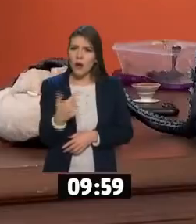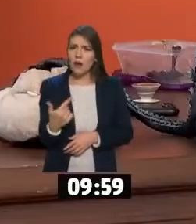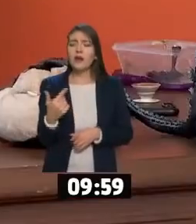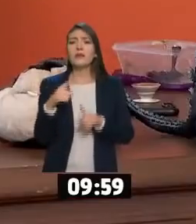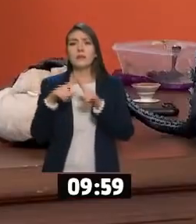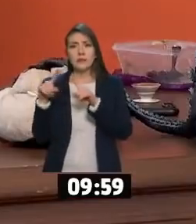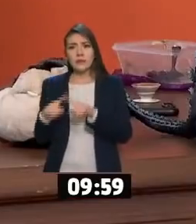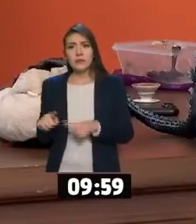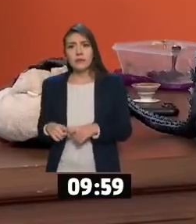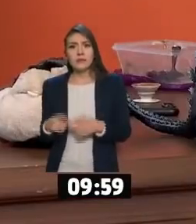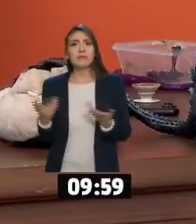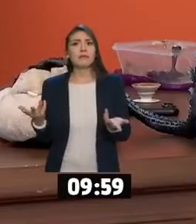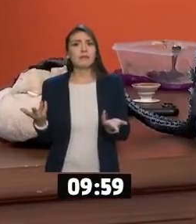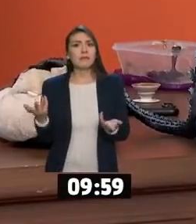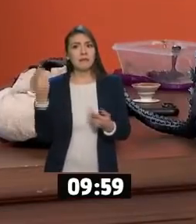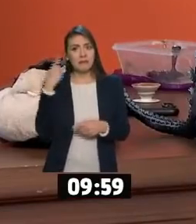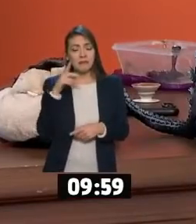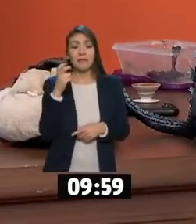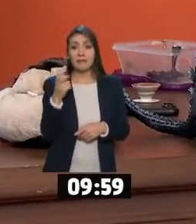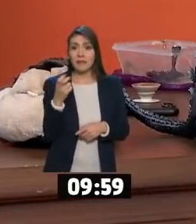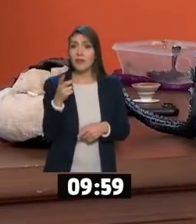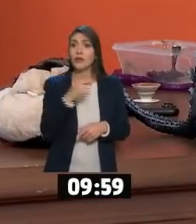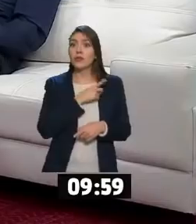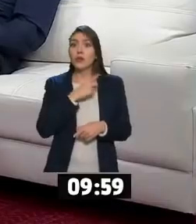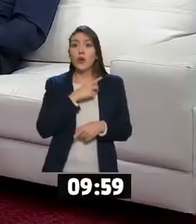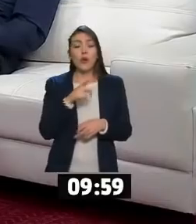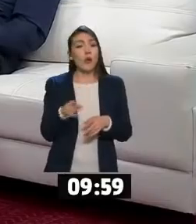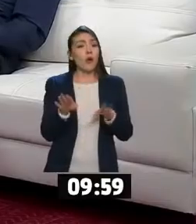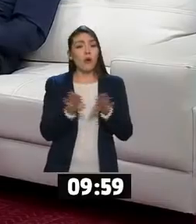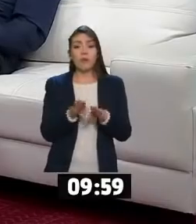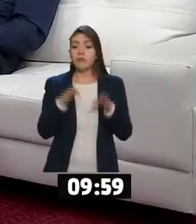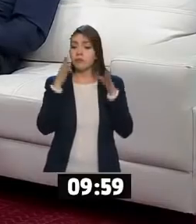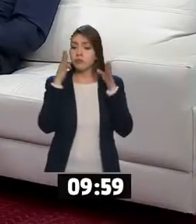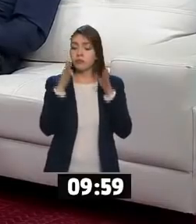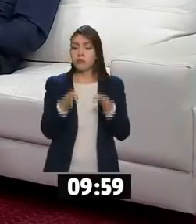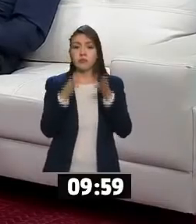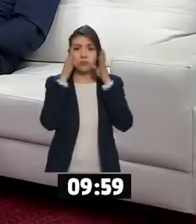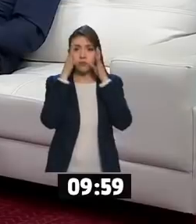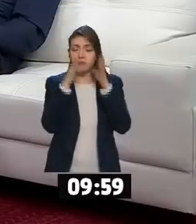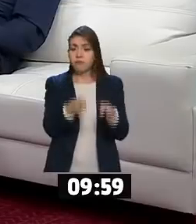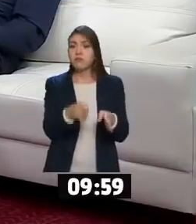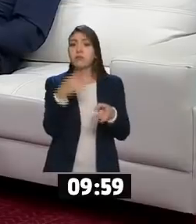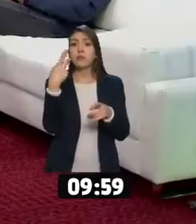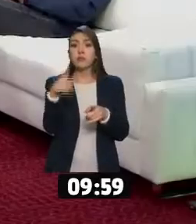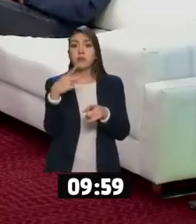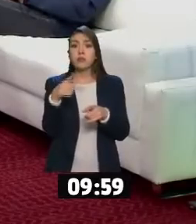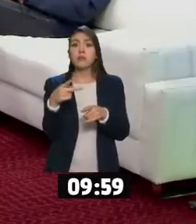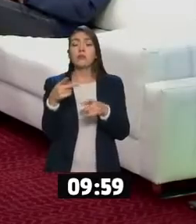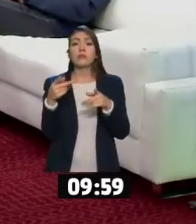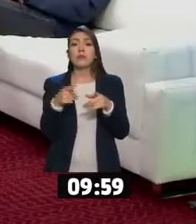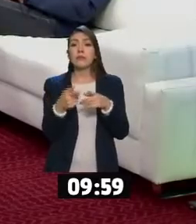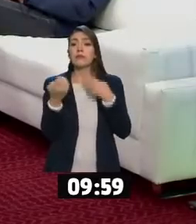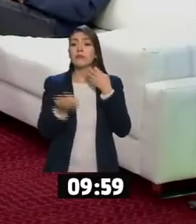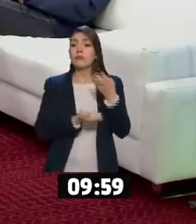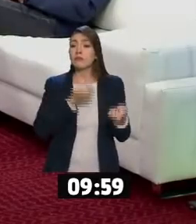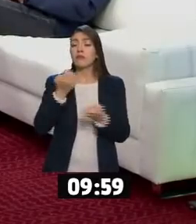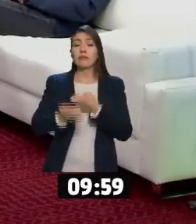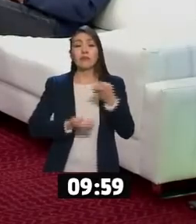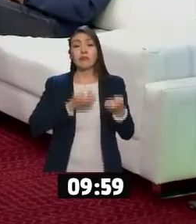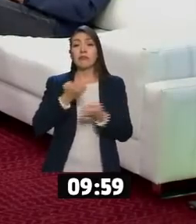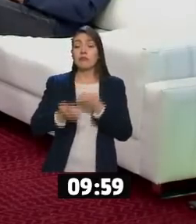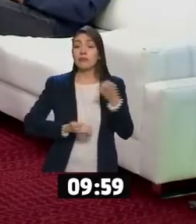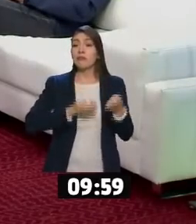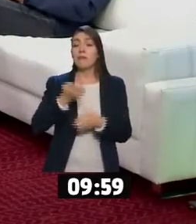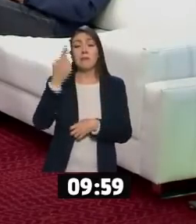a lo que te truje Chencha. Es correcto. Tú como soldadito, 14 años de tu vida, a lograr esto. Y lo que le